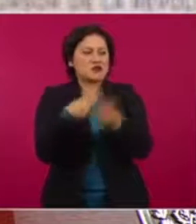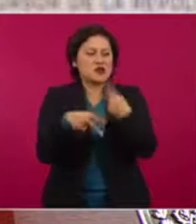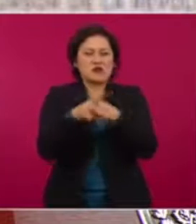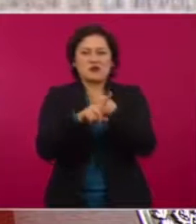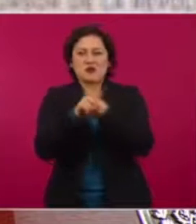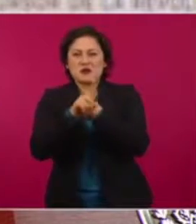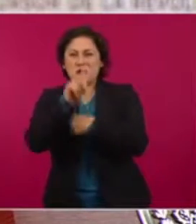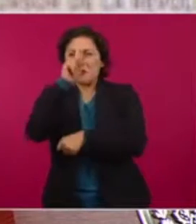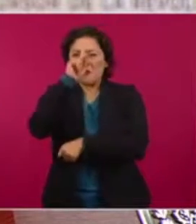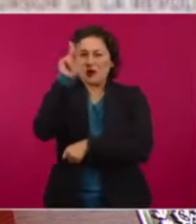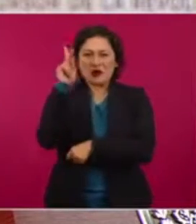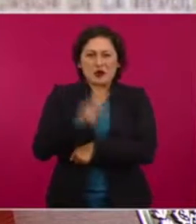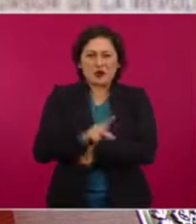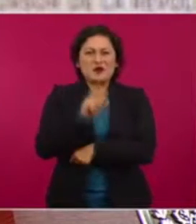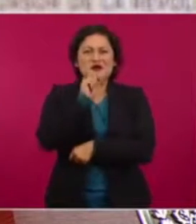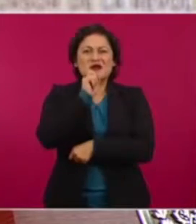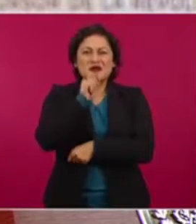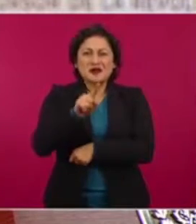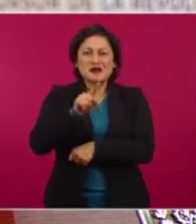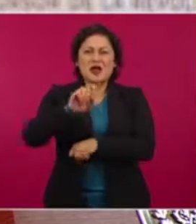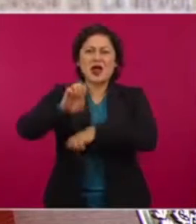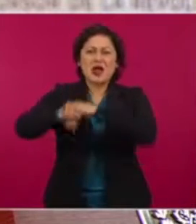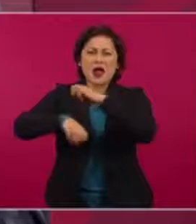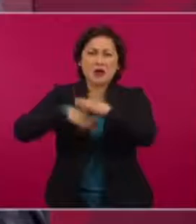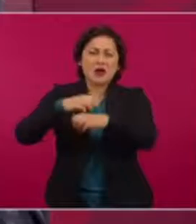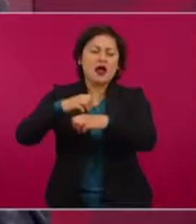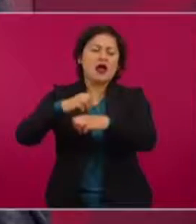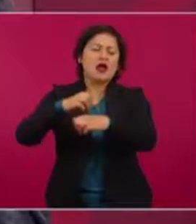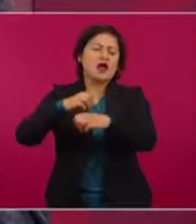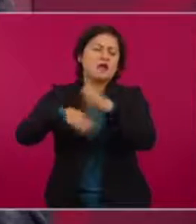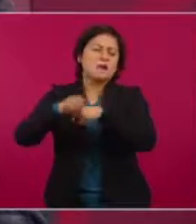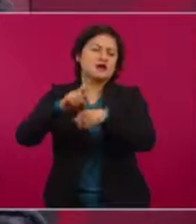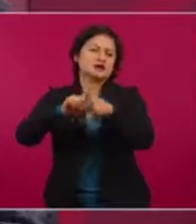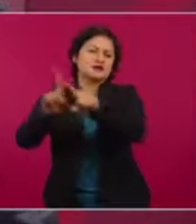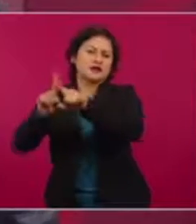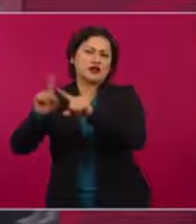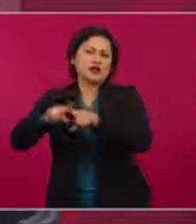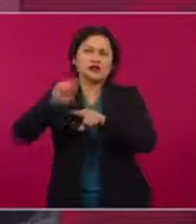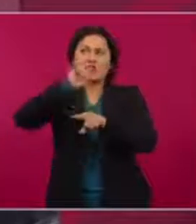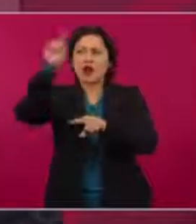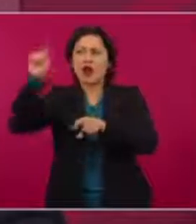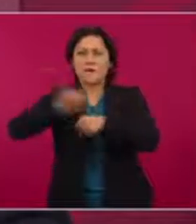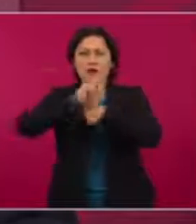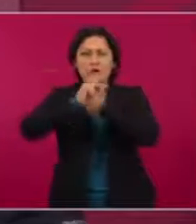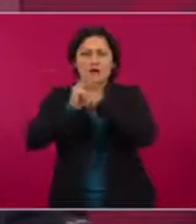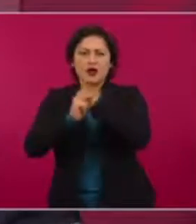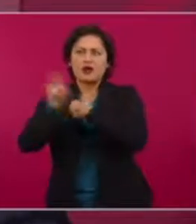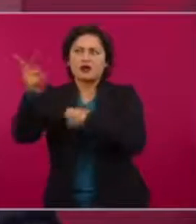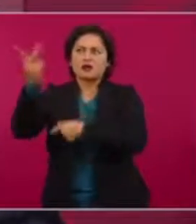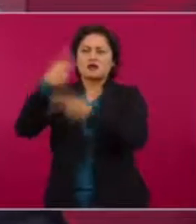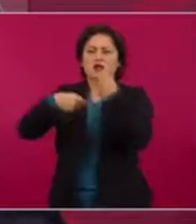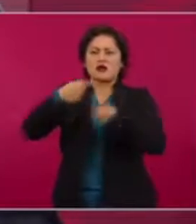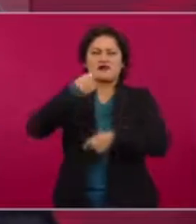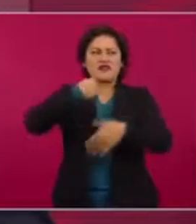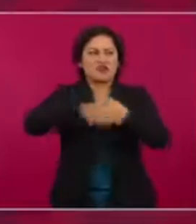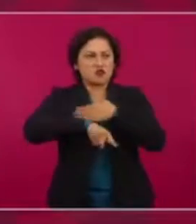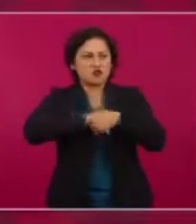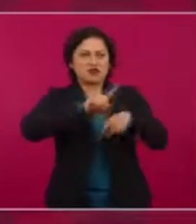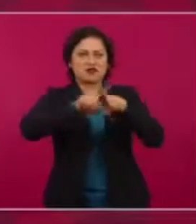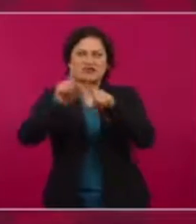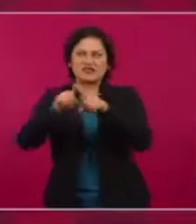y denuncias internacionales. Si con la iniciativa de reforma eléctrica